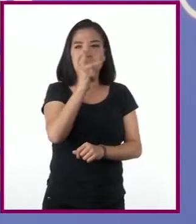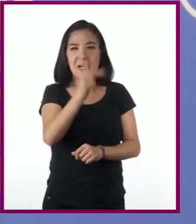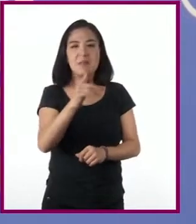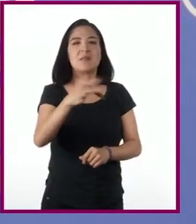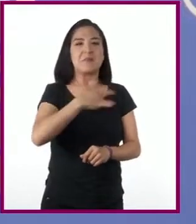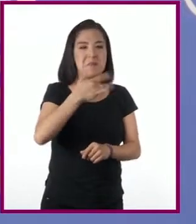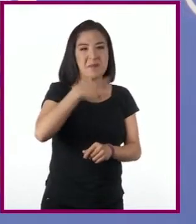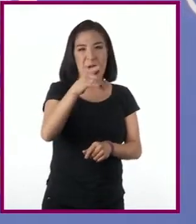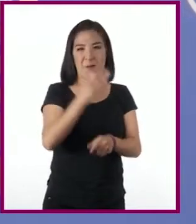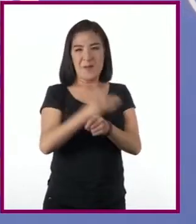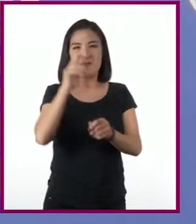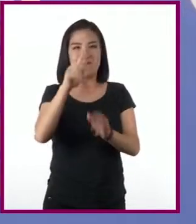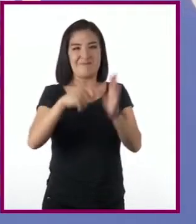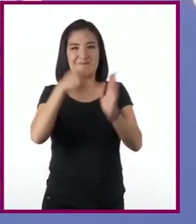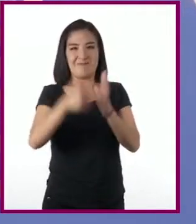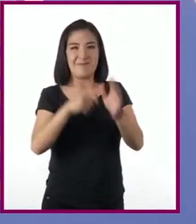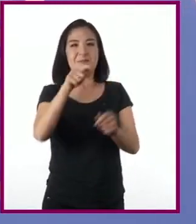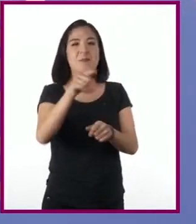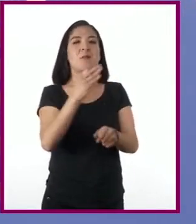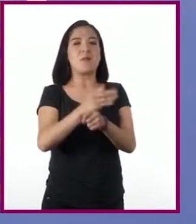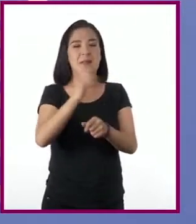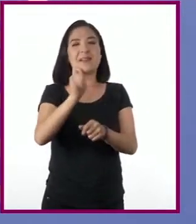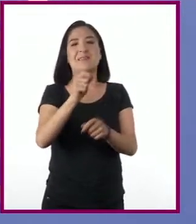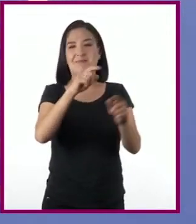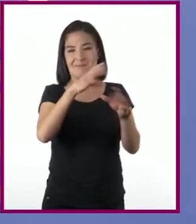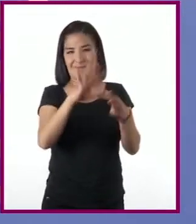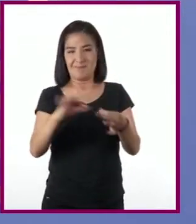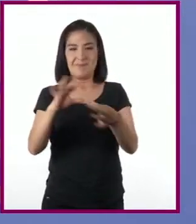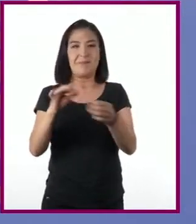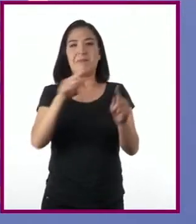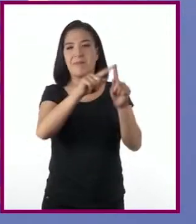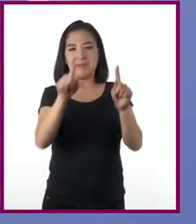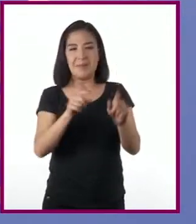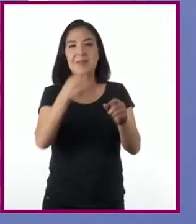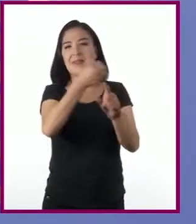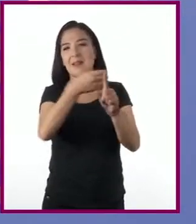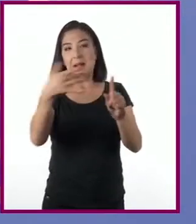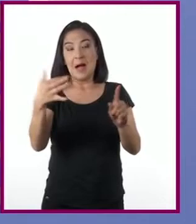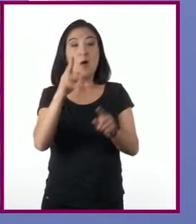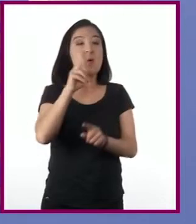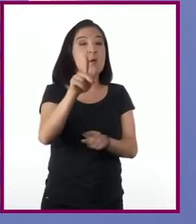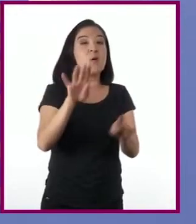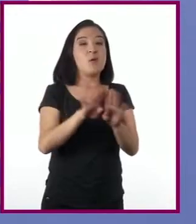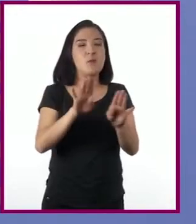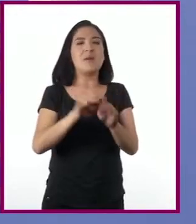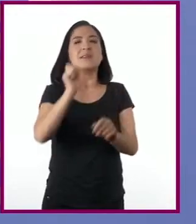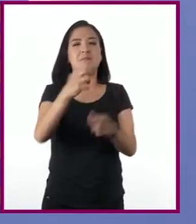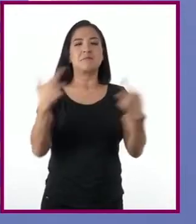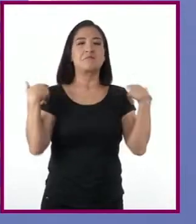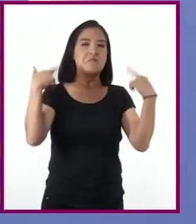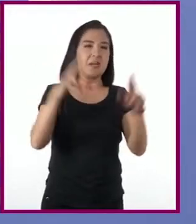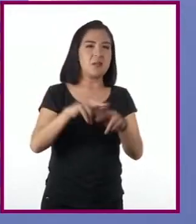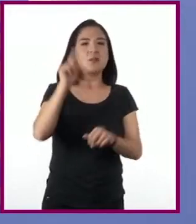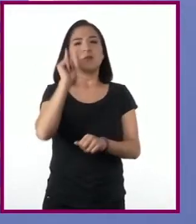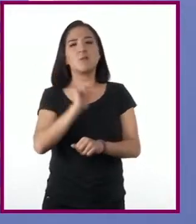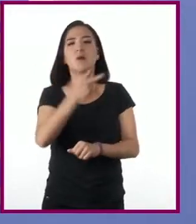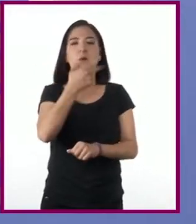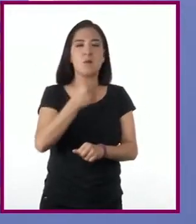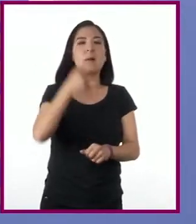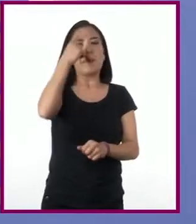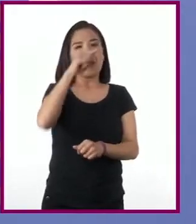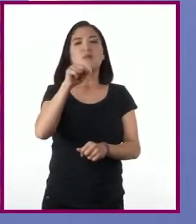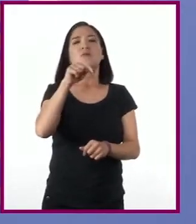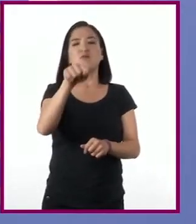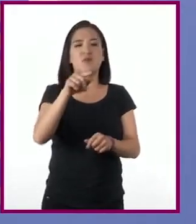vayan surgiendo conforme se planteen los contenidos. Luego puedes consultarlos con tu maestra o maestro o aclararlos por